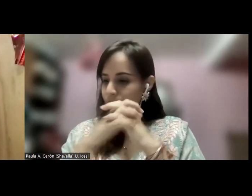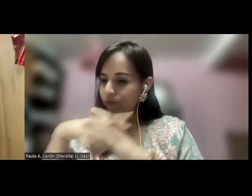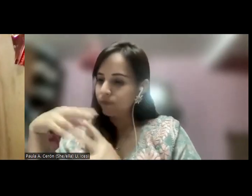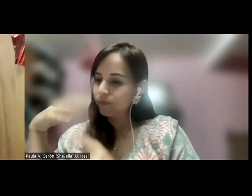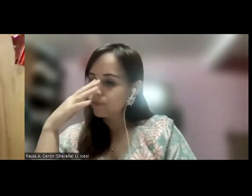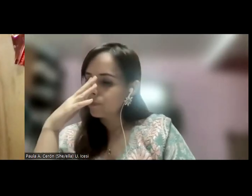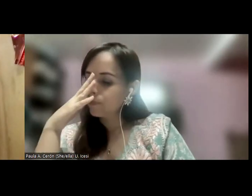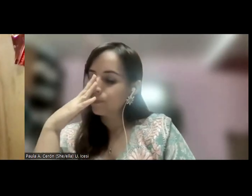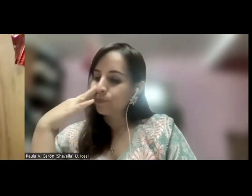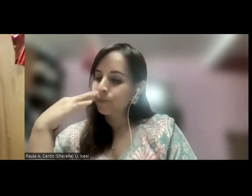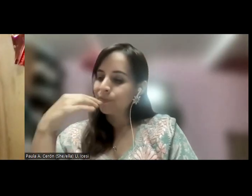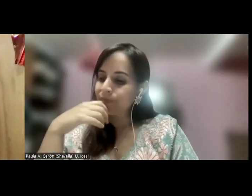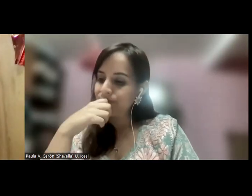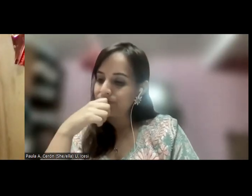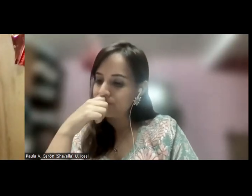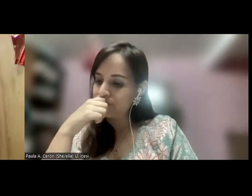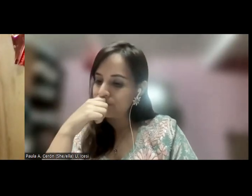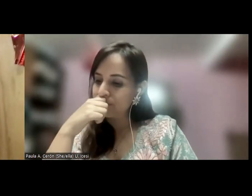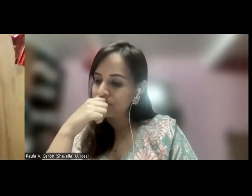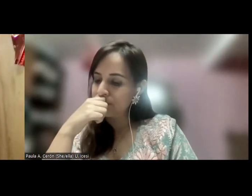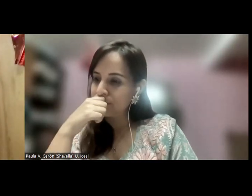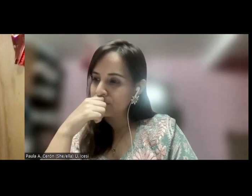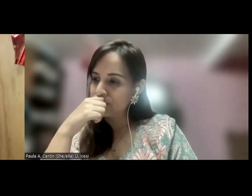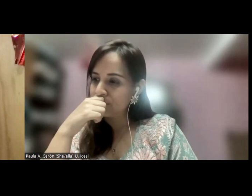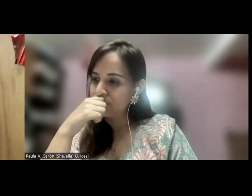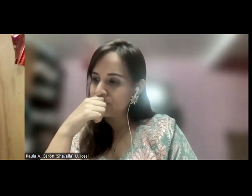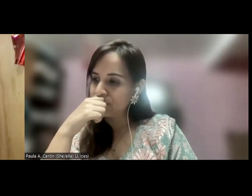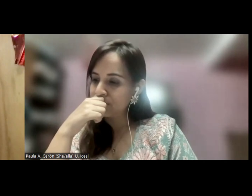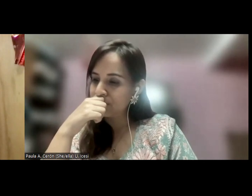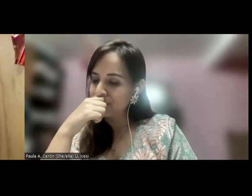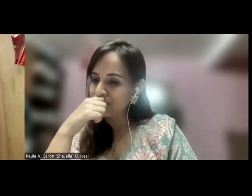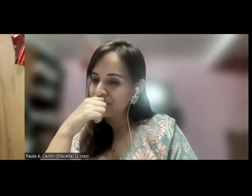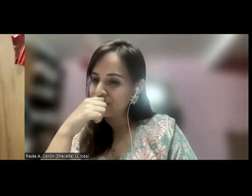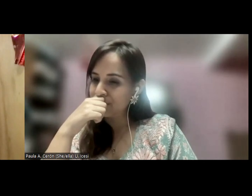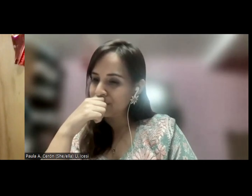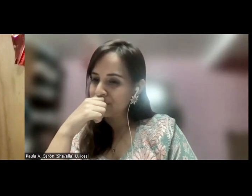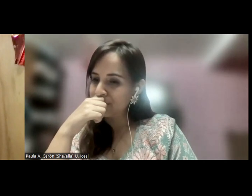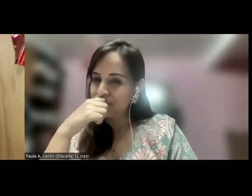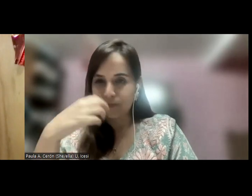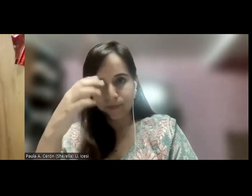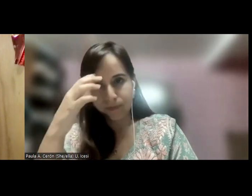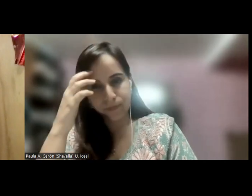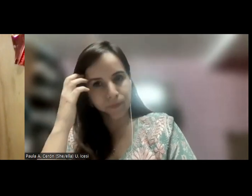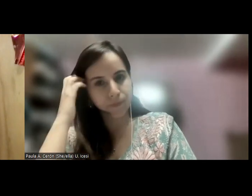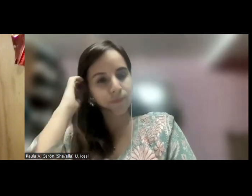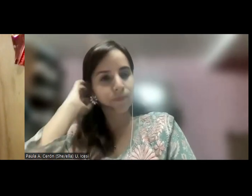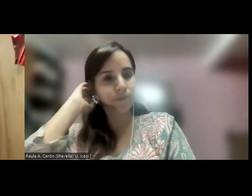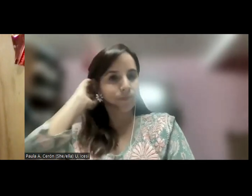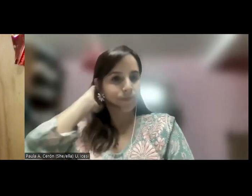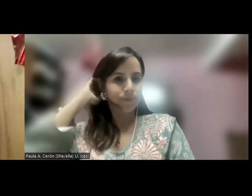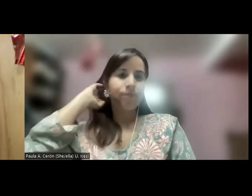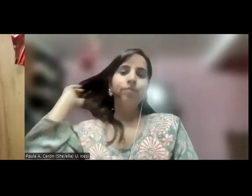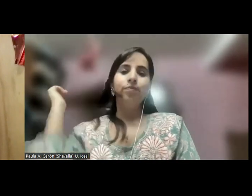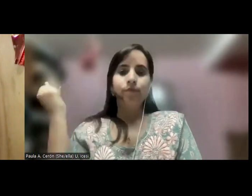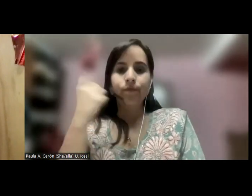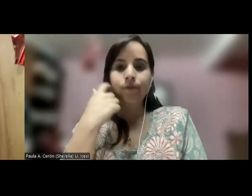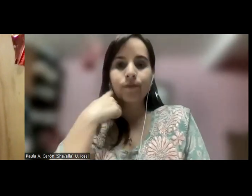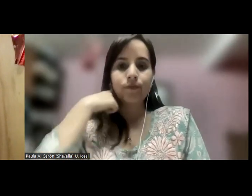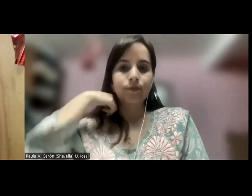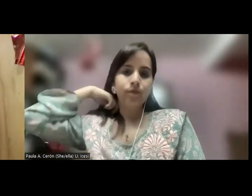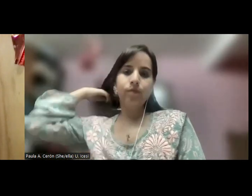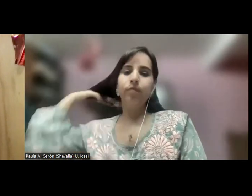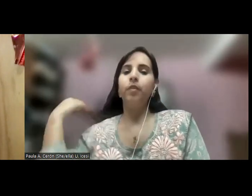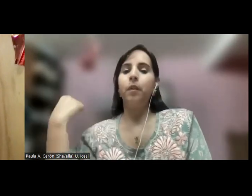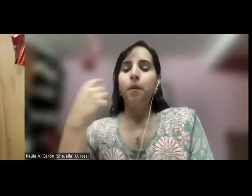generaciones tuvieran la posibilidad de empezar a tener o contar con una asistencia personal Sí